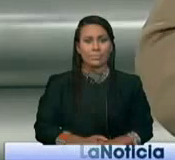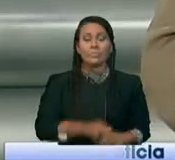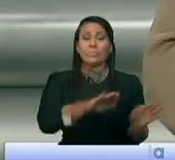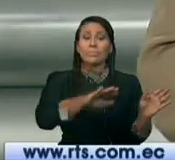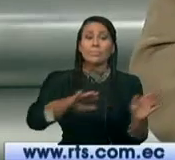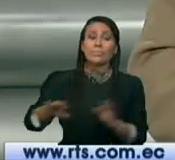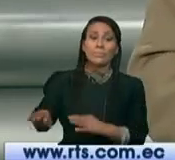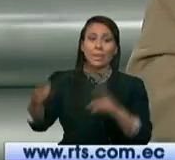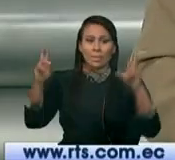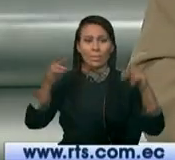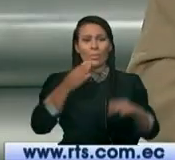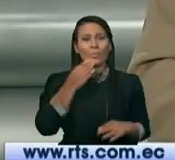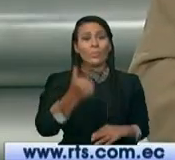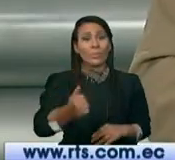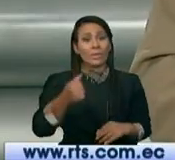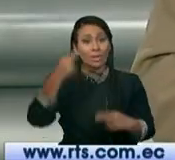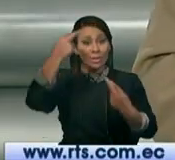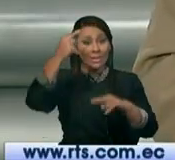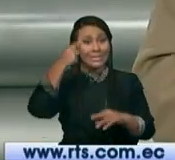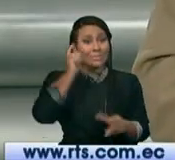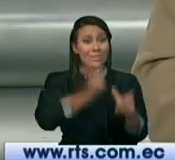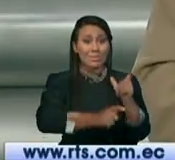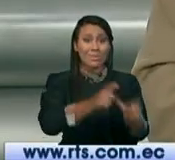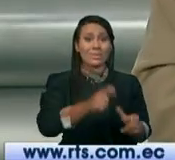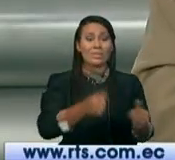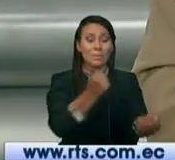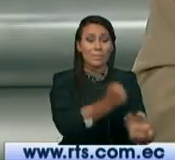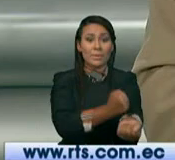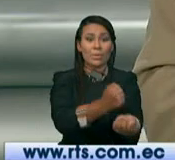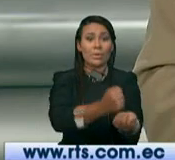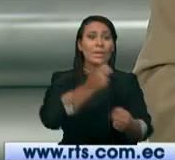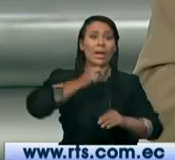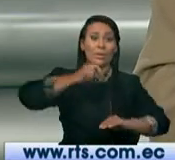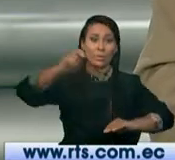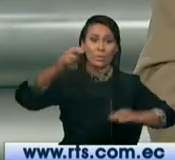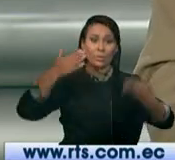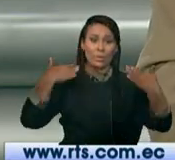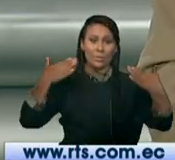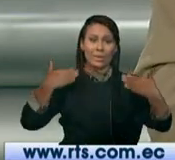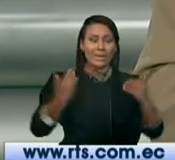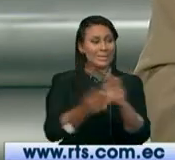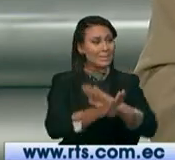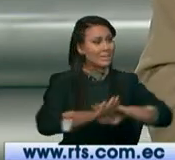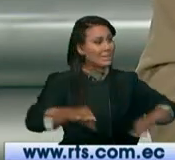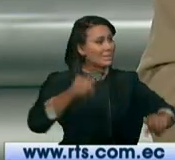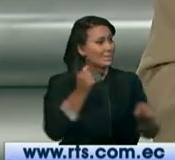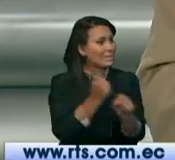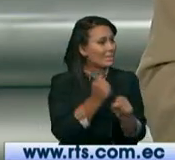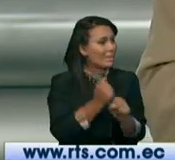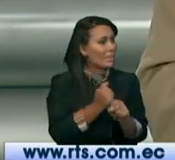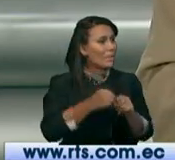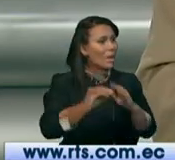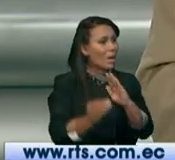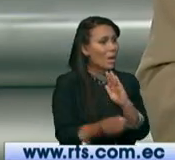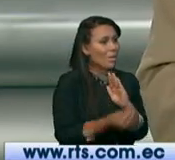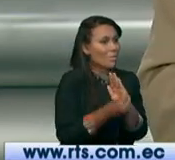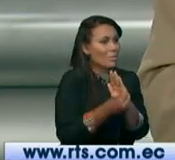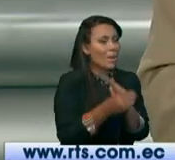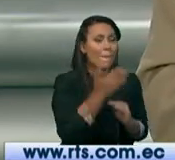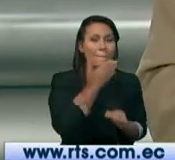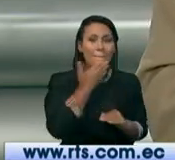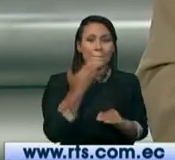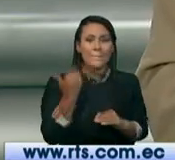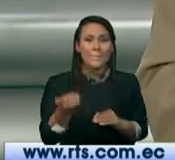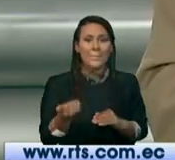Cambiamos de tema. Buenas noticias llegan para los habitantes de la parroquia Pascuales al norte de Guayaquil. Ya se trabaja en la implementación de una